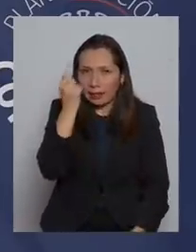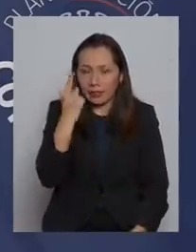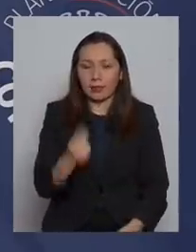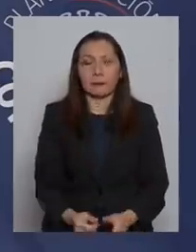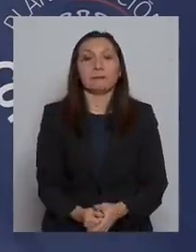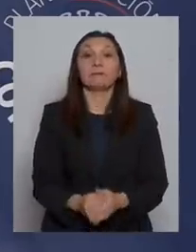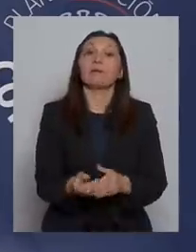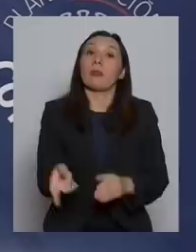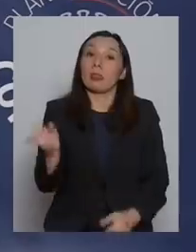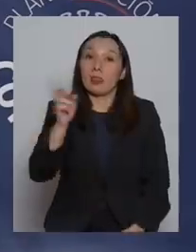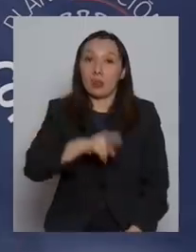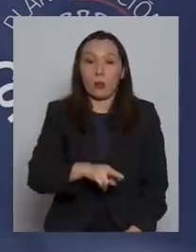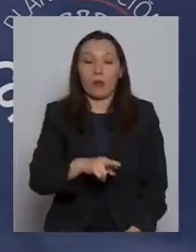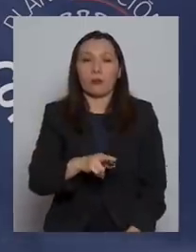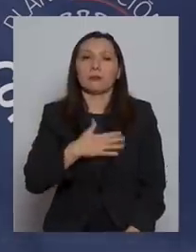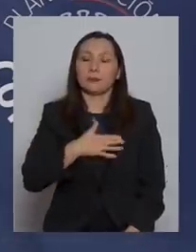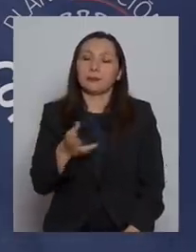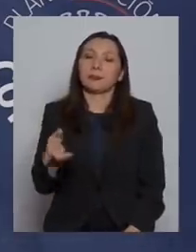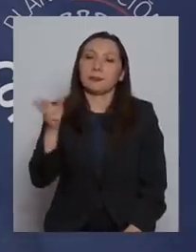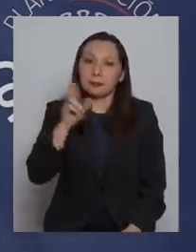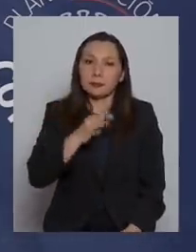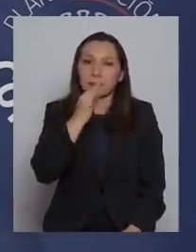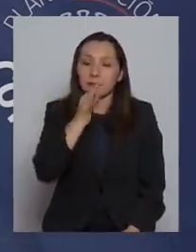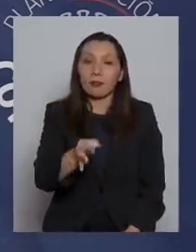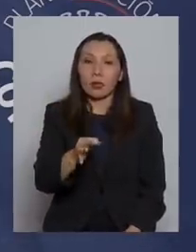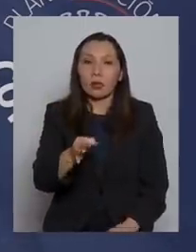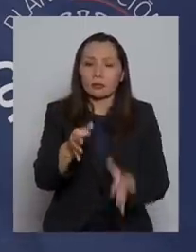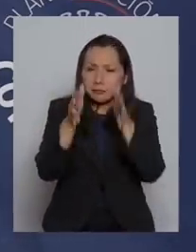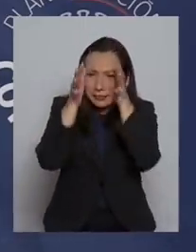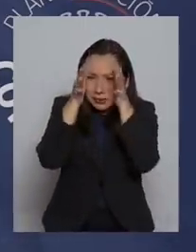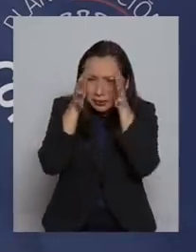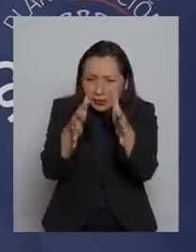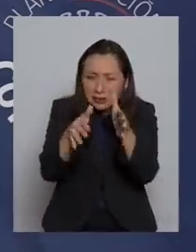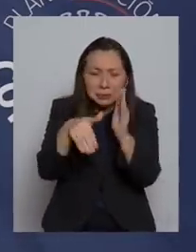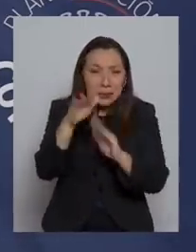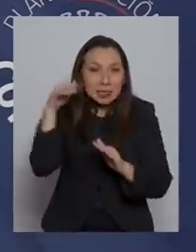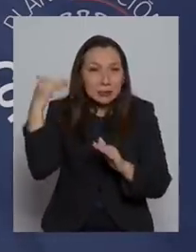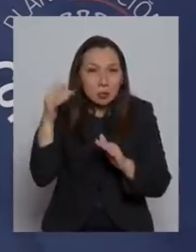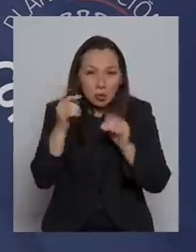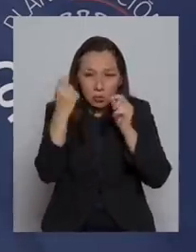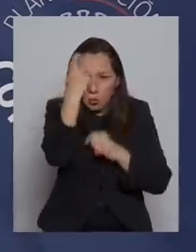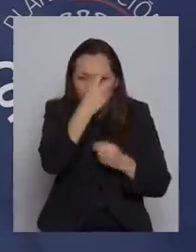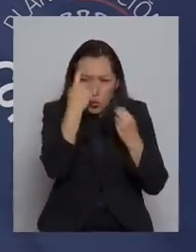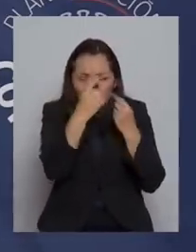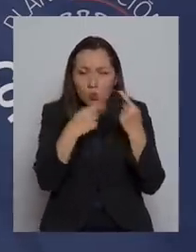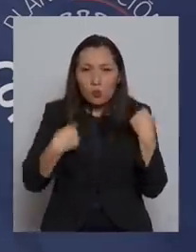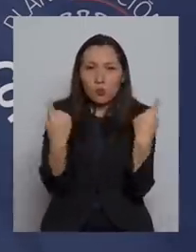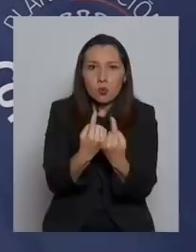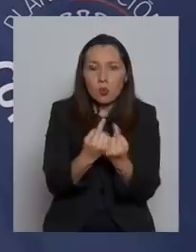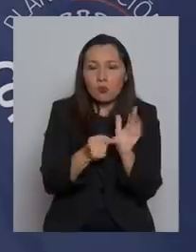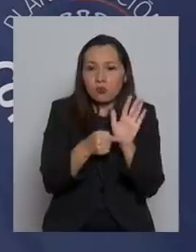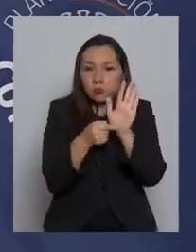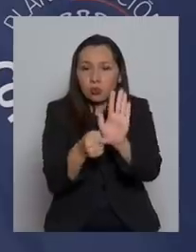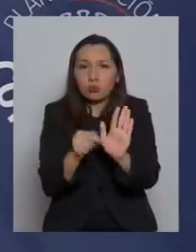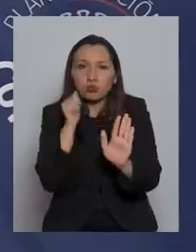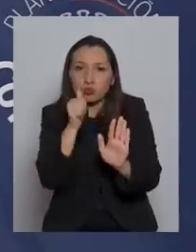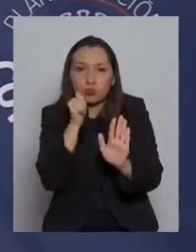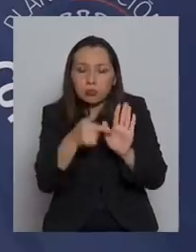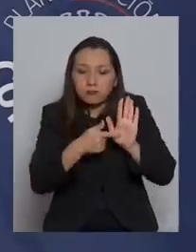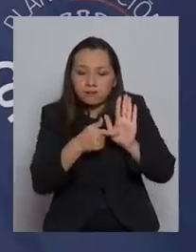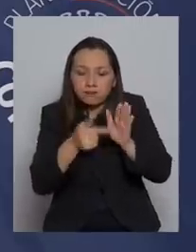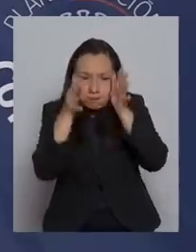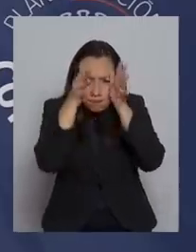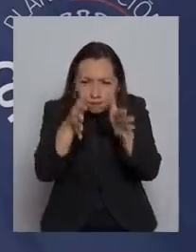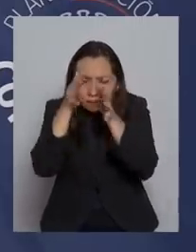Y, de nuevo, quiero insistir en que el foco principal de preocupación, como lo hemos mostrado diariamente